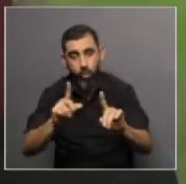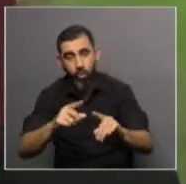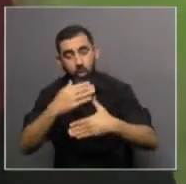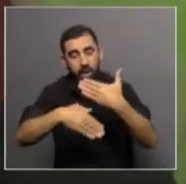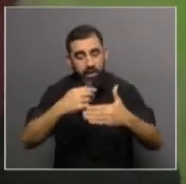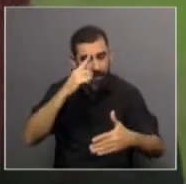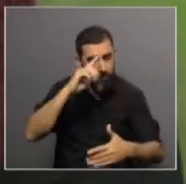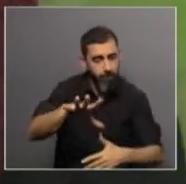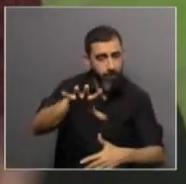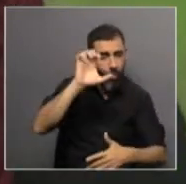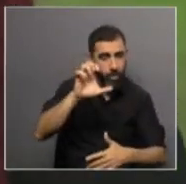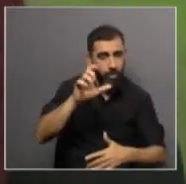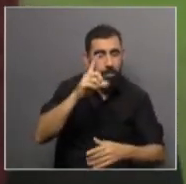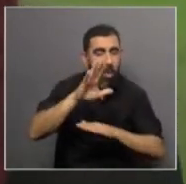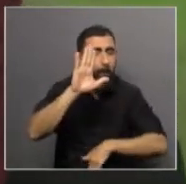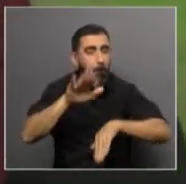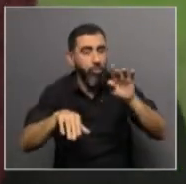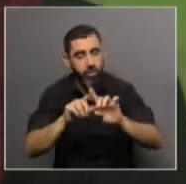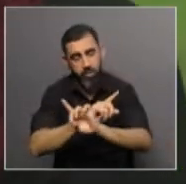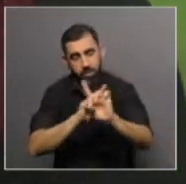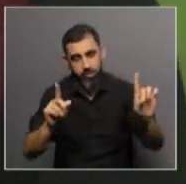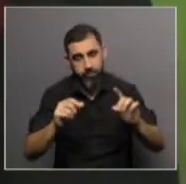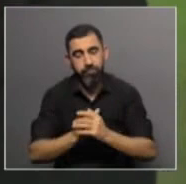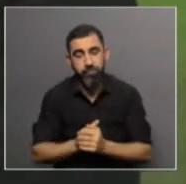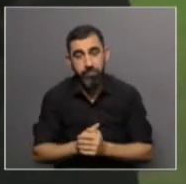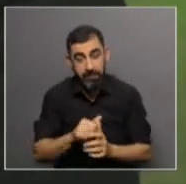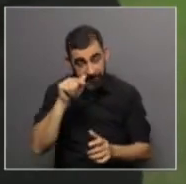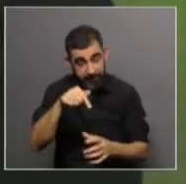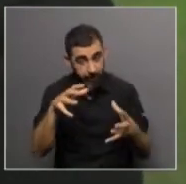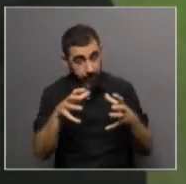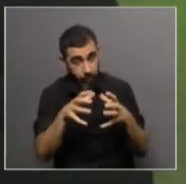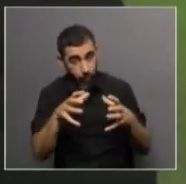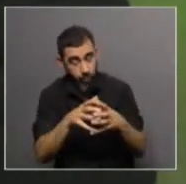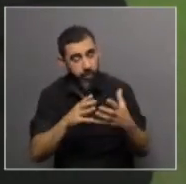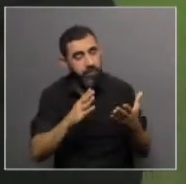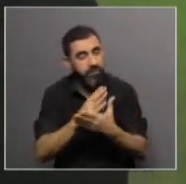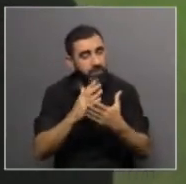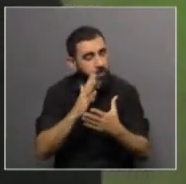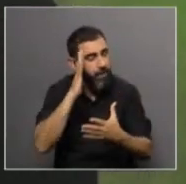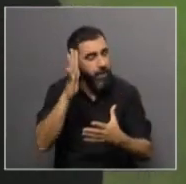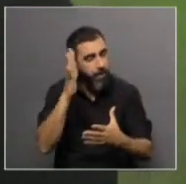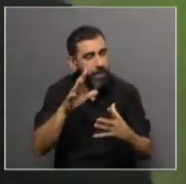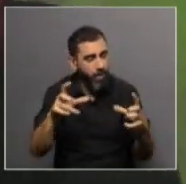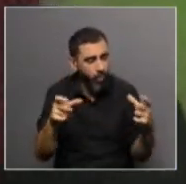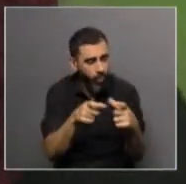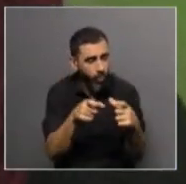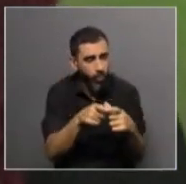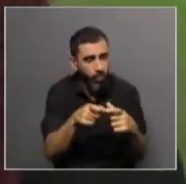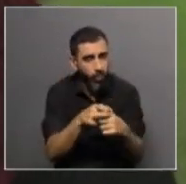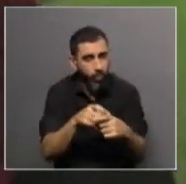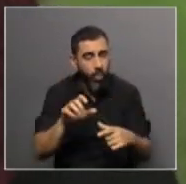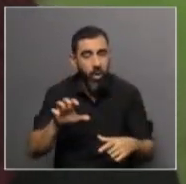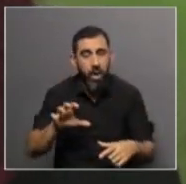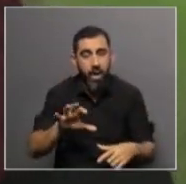nos acordamos, pero no son la mayoría. Y de hecho, dentro de ese grupo de tela siempre pensamos en uno más chico, que son las